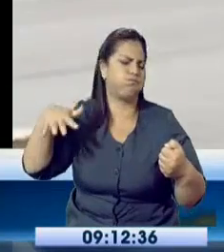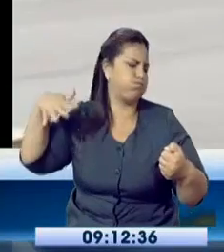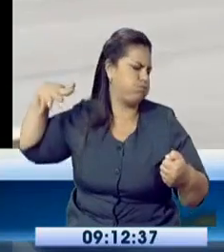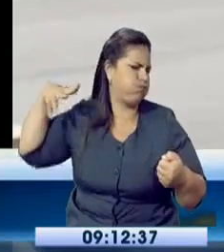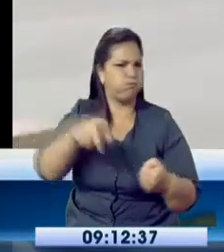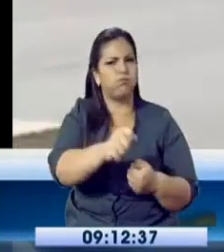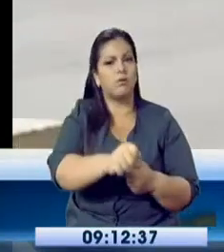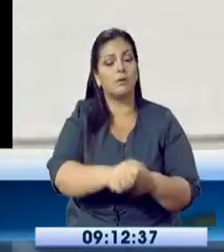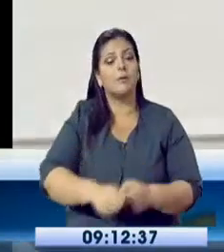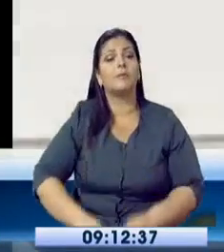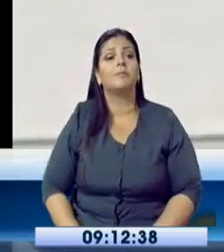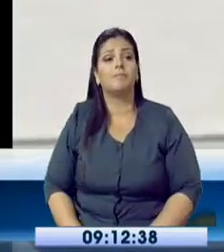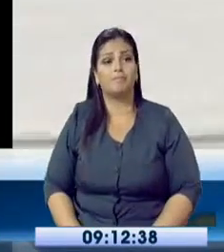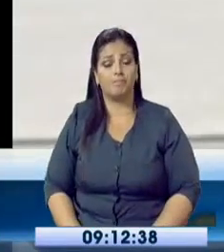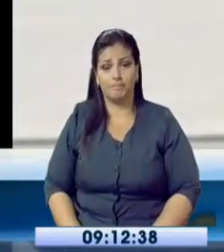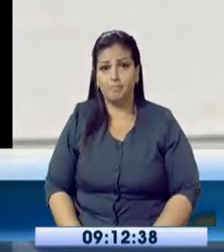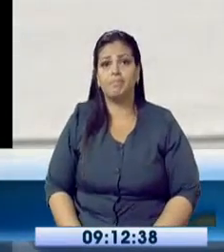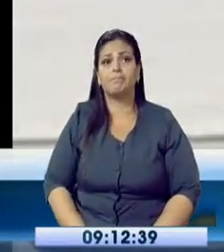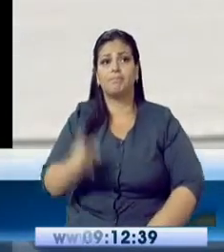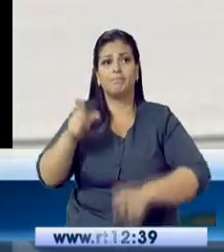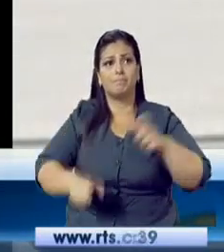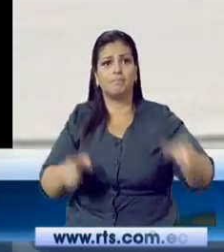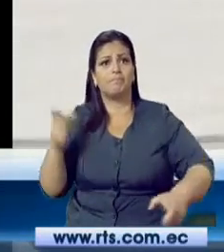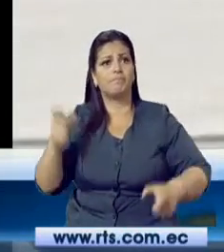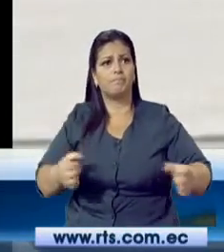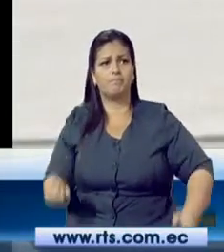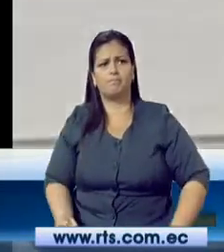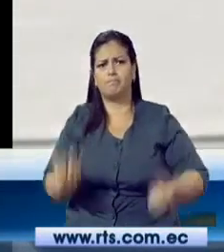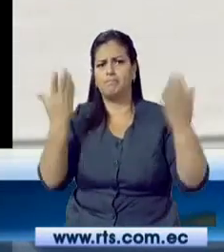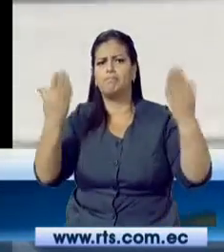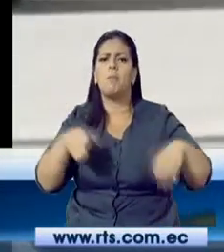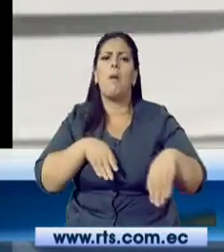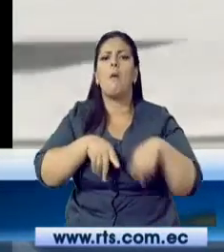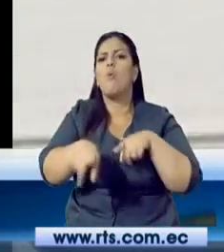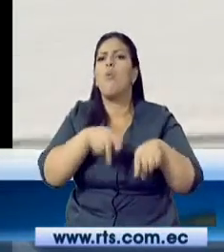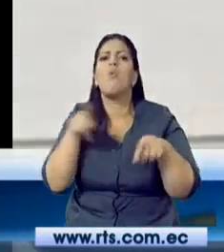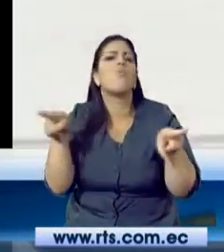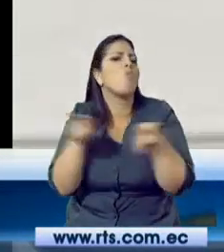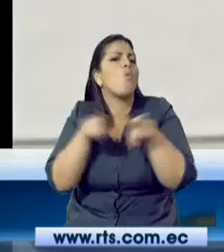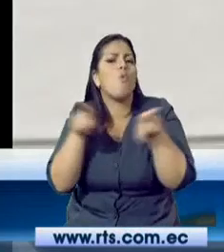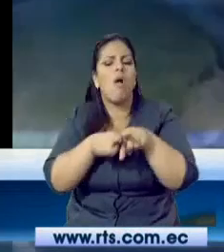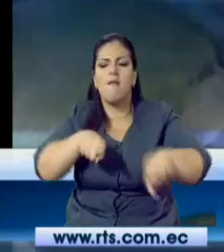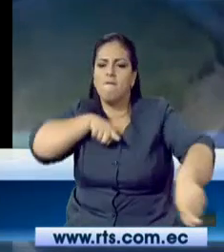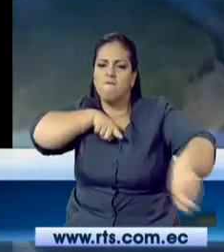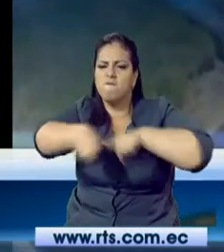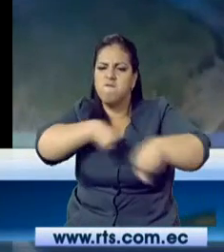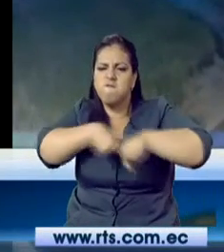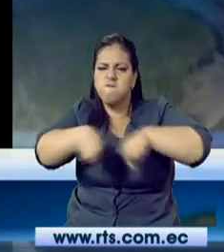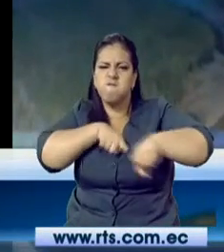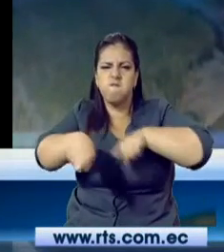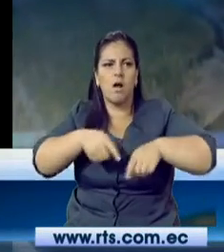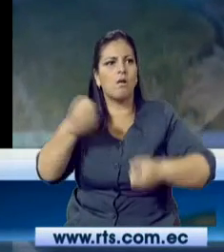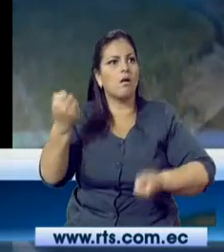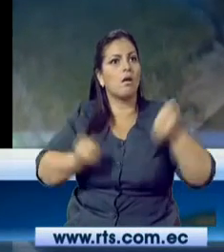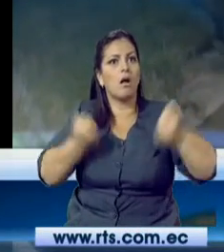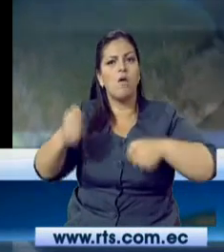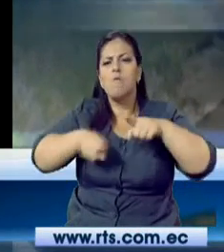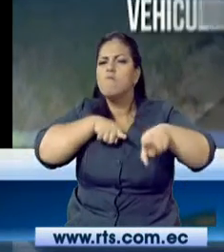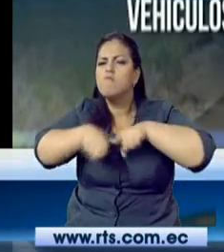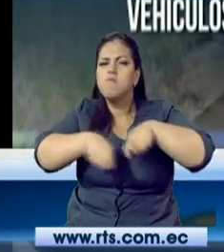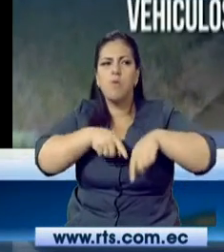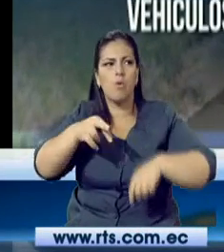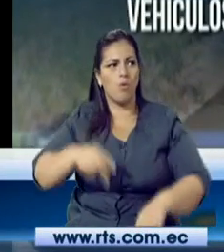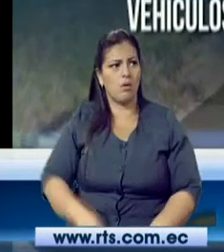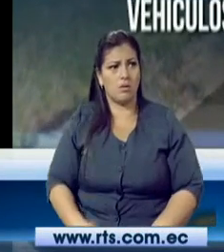aledaños a la autopista, muchos conductores han convertido en una pista de carrera a esta vía, donde de acuerdo a lo establecido, el límite